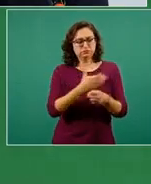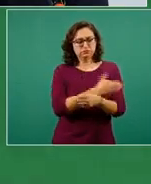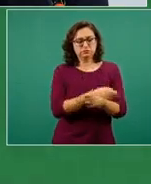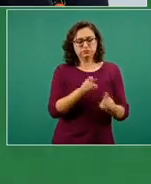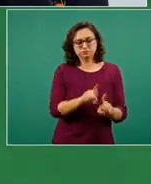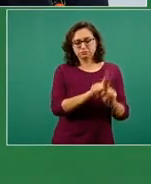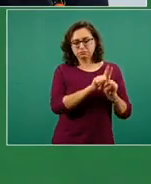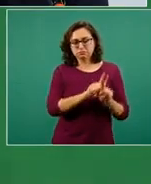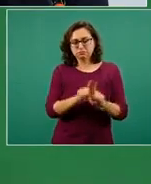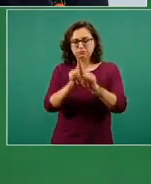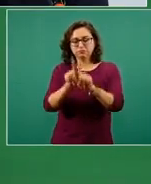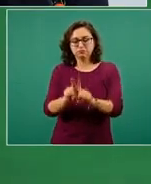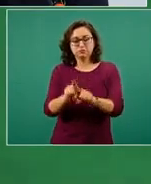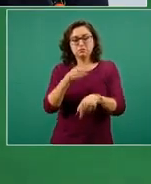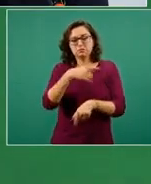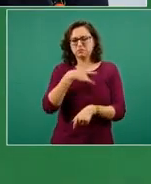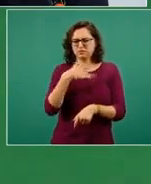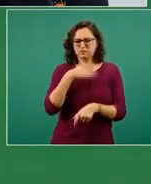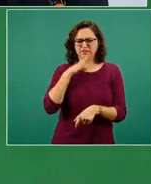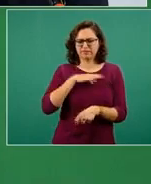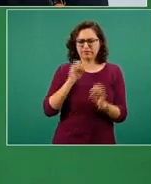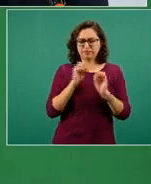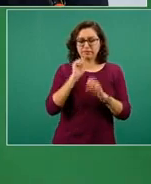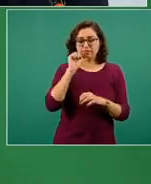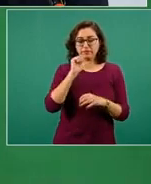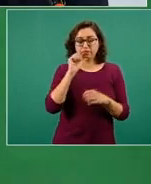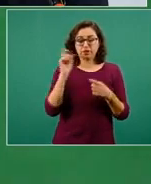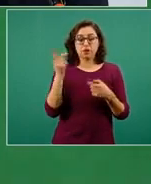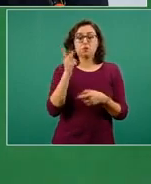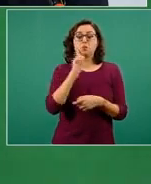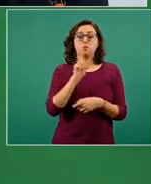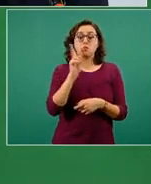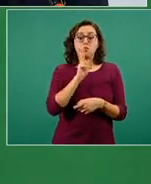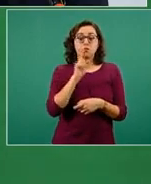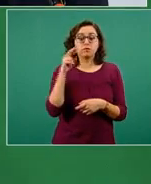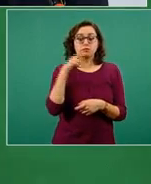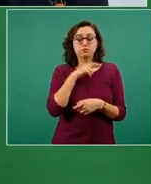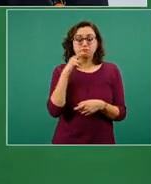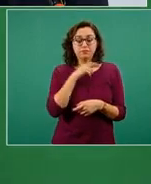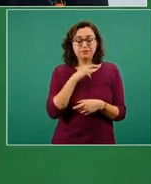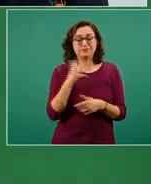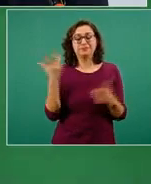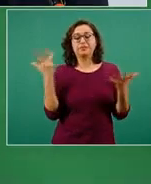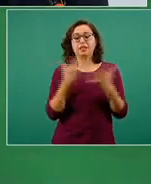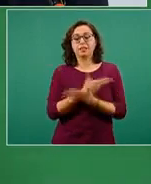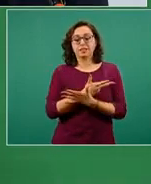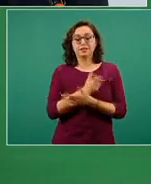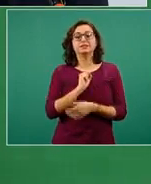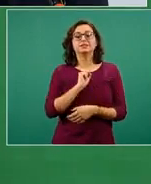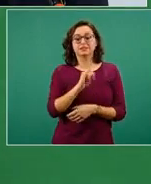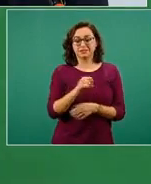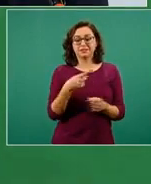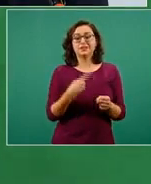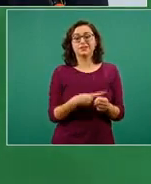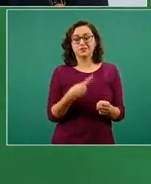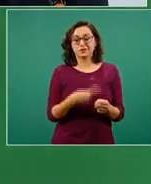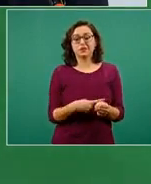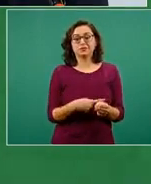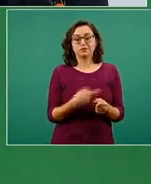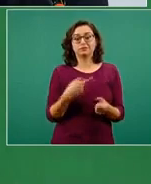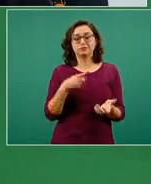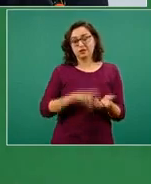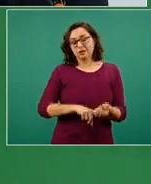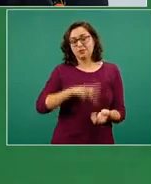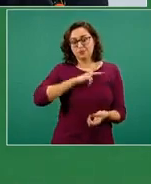positivas. En algunas ocasiones, de las gentes que se van a vacunar, deciden realizarse la prueba antes y han salido positivas, y esto ha sido que